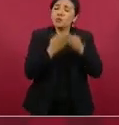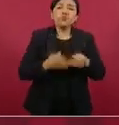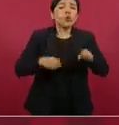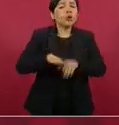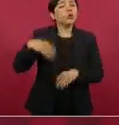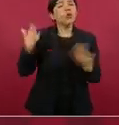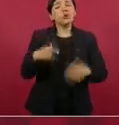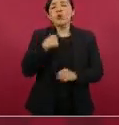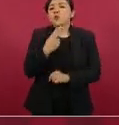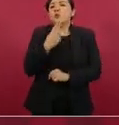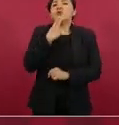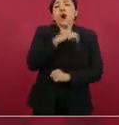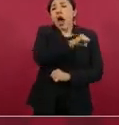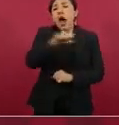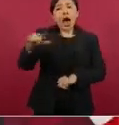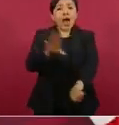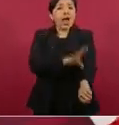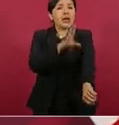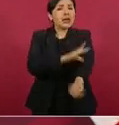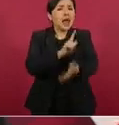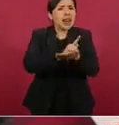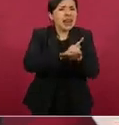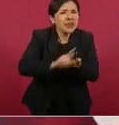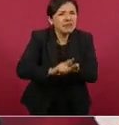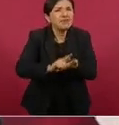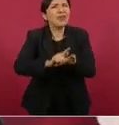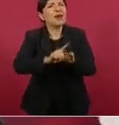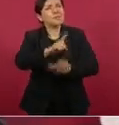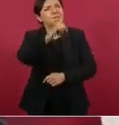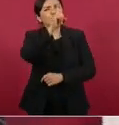energía limpia. ¡Mentira!